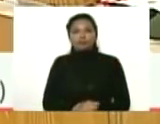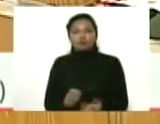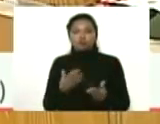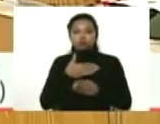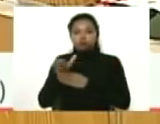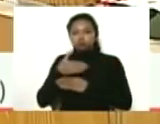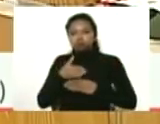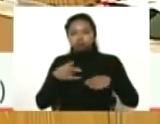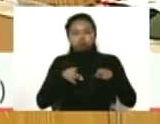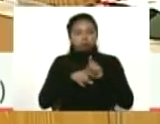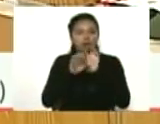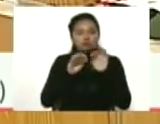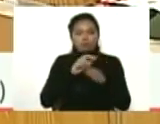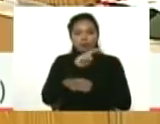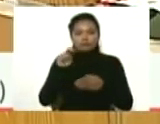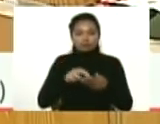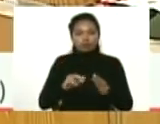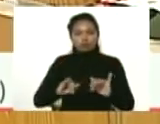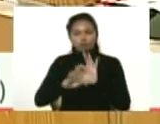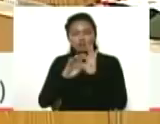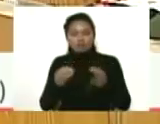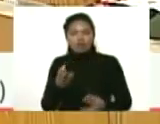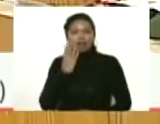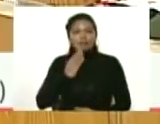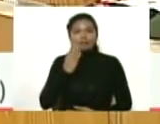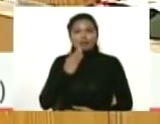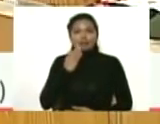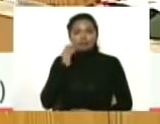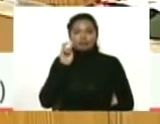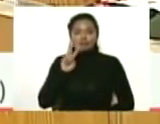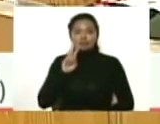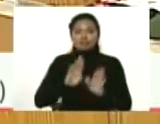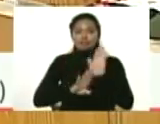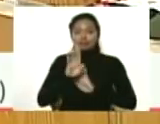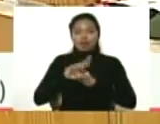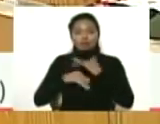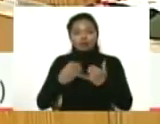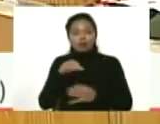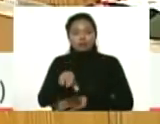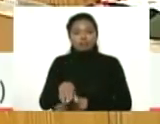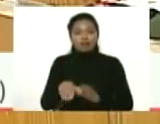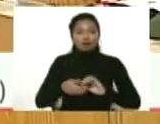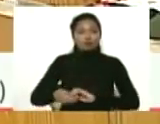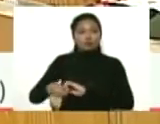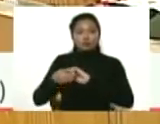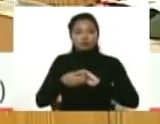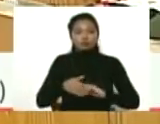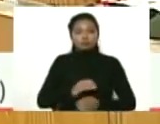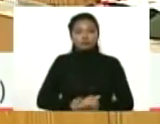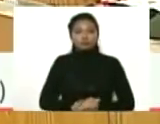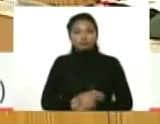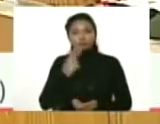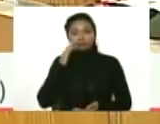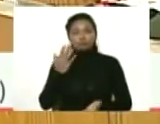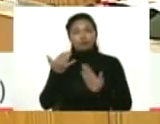compartir nacionalmente la experiencia que están desarrollando en el estado de Trujillo.